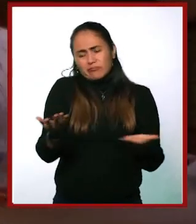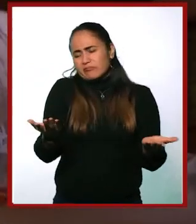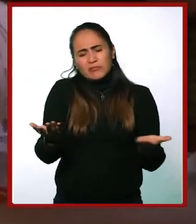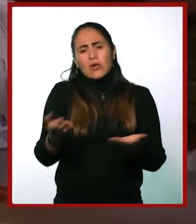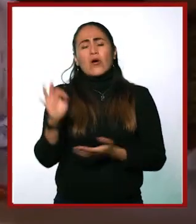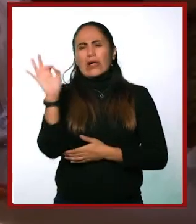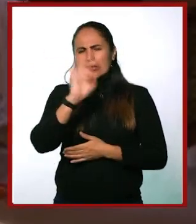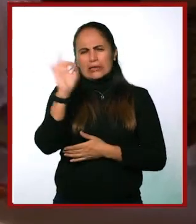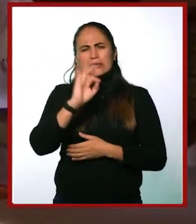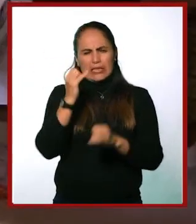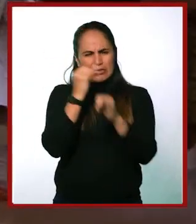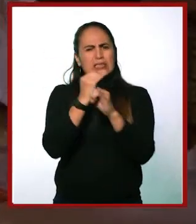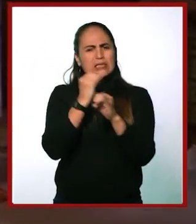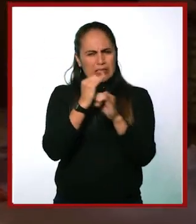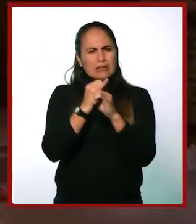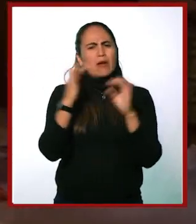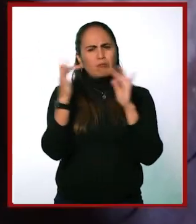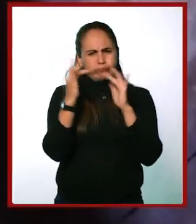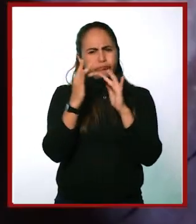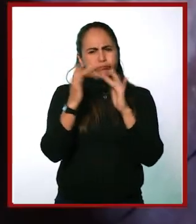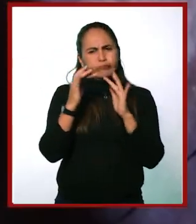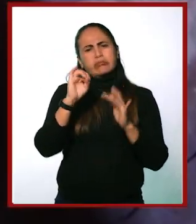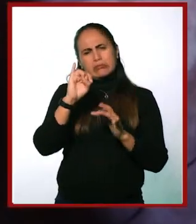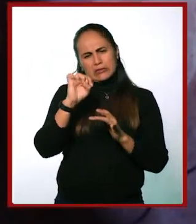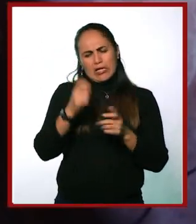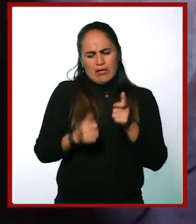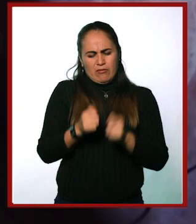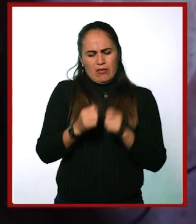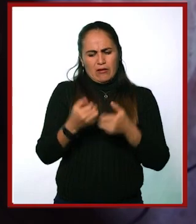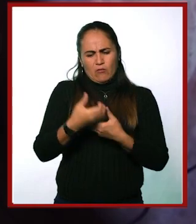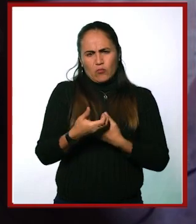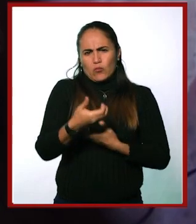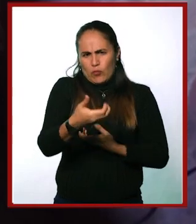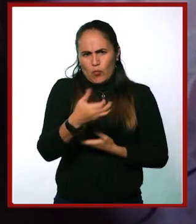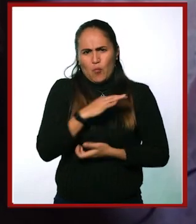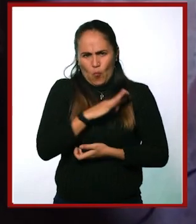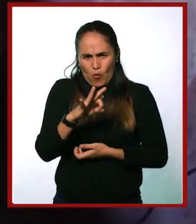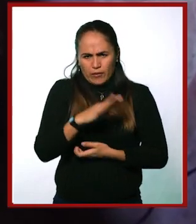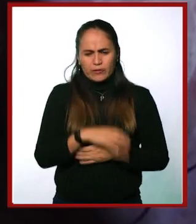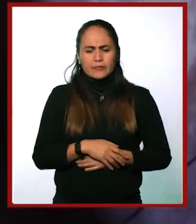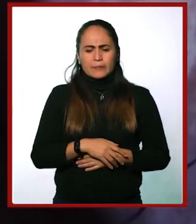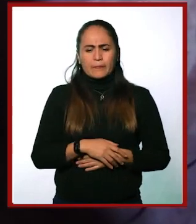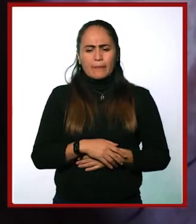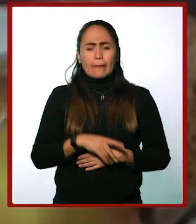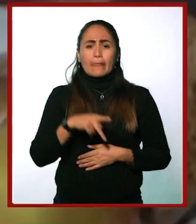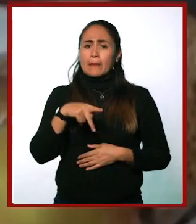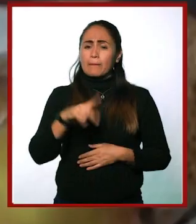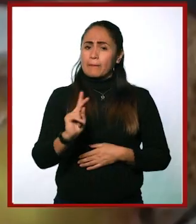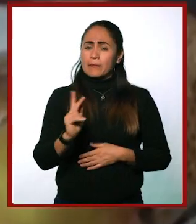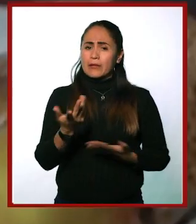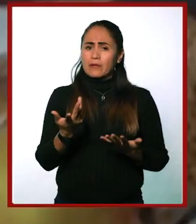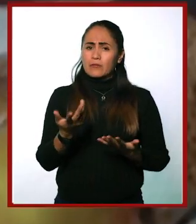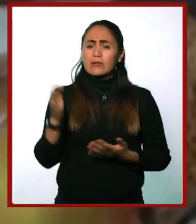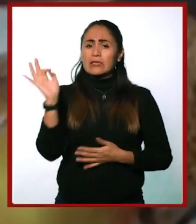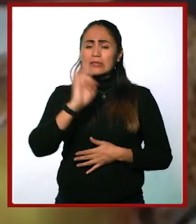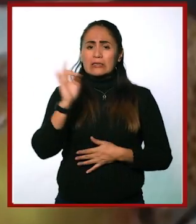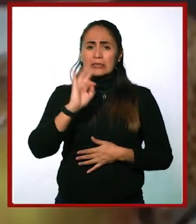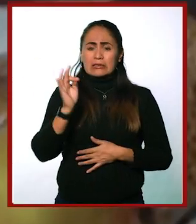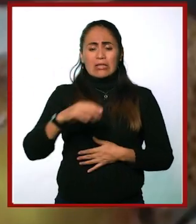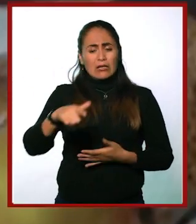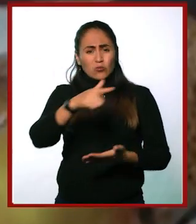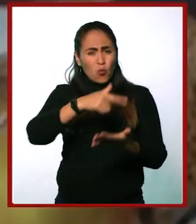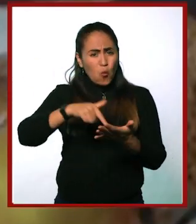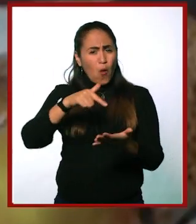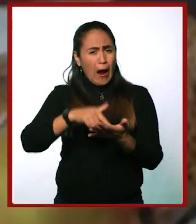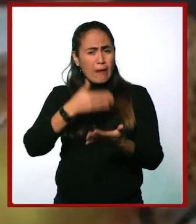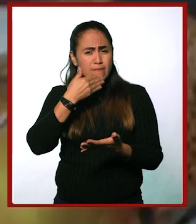decir, puedes tener acceso al internet, puedes tener tu dispositivo, pero sin embargo, no tienes lo que se llama las